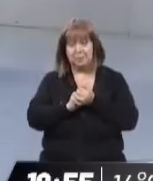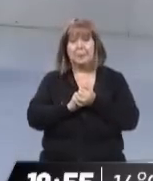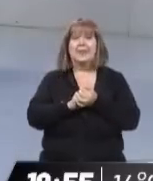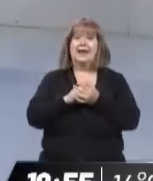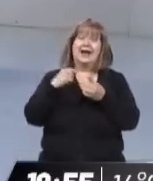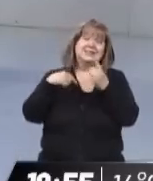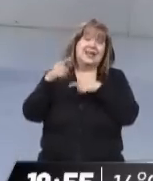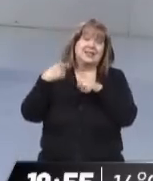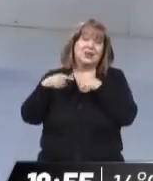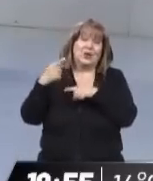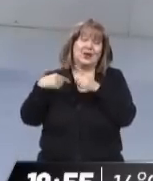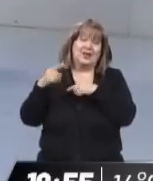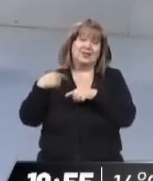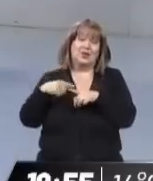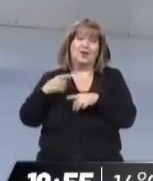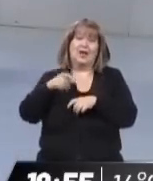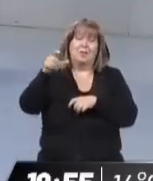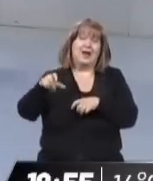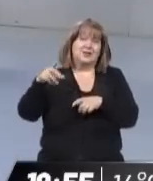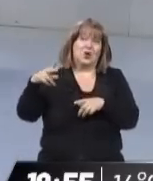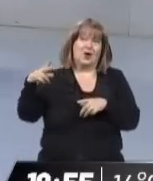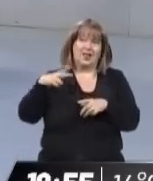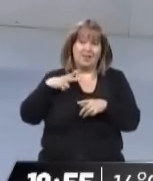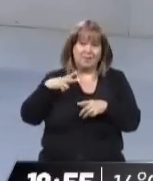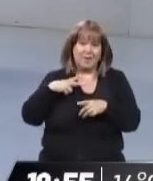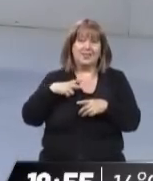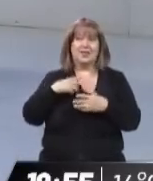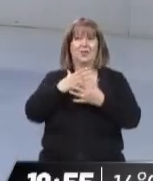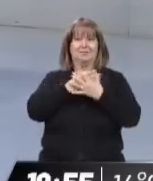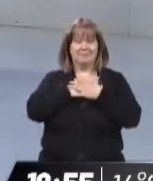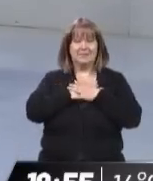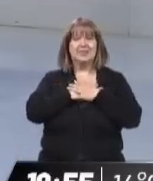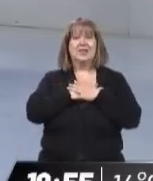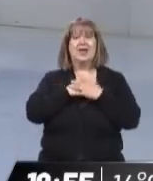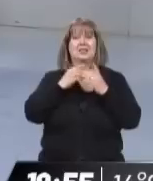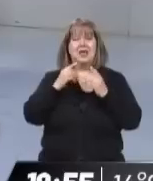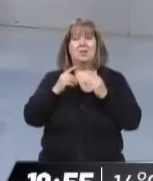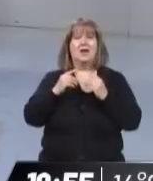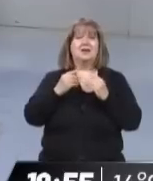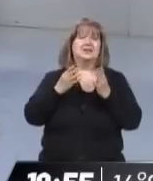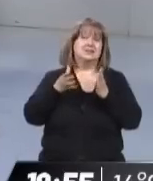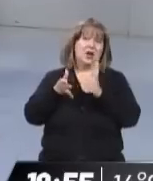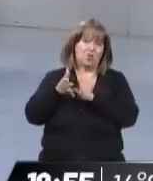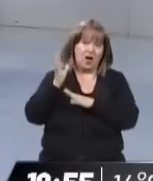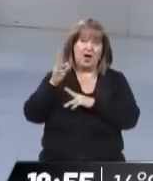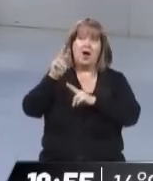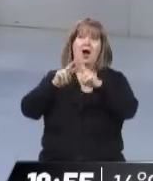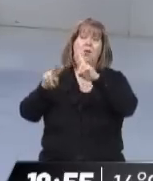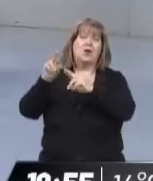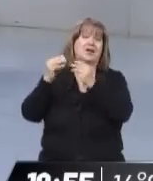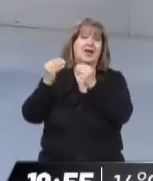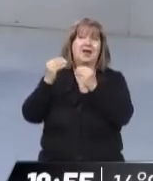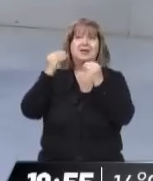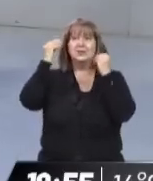las historias, ¿no? La historia que también desde lo personal, desde el hombre, desde ese hombre que tuvo que dejar su lugar, su ciudad natal, para ir en búsqueda de